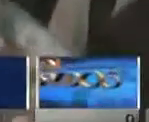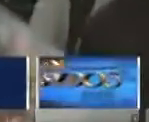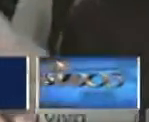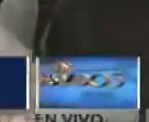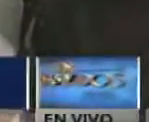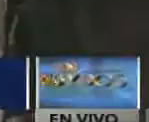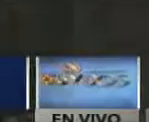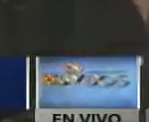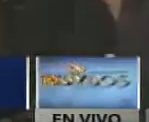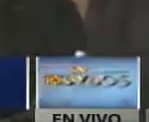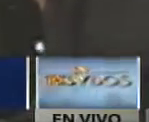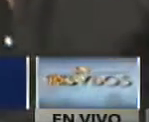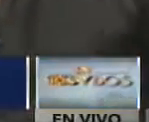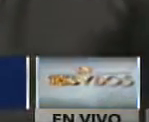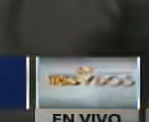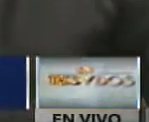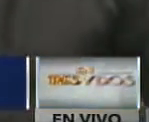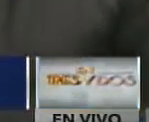del dos.